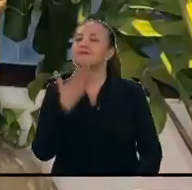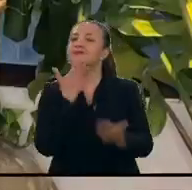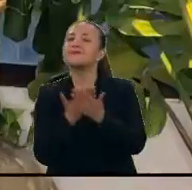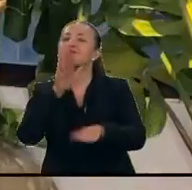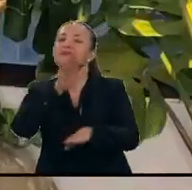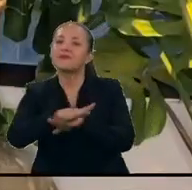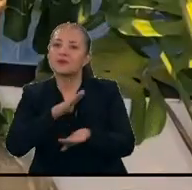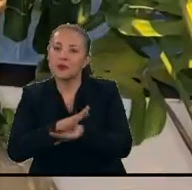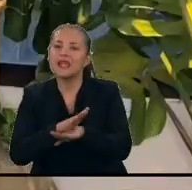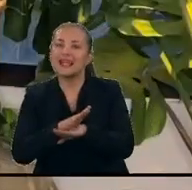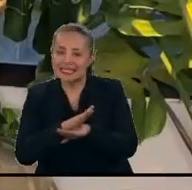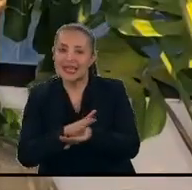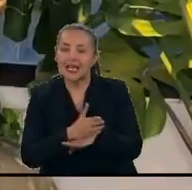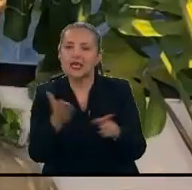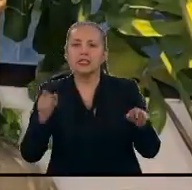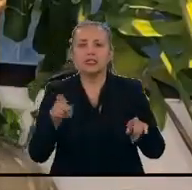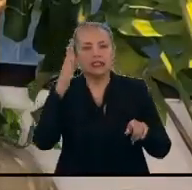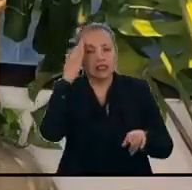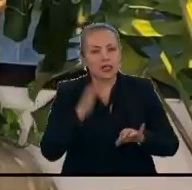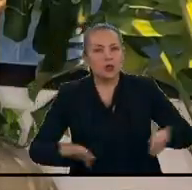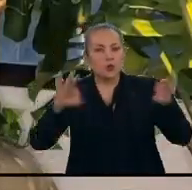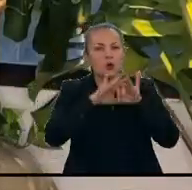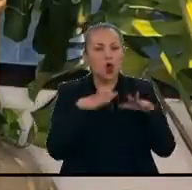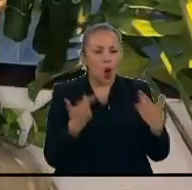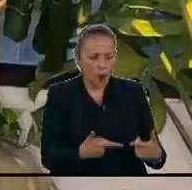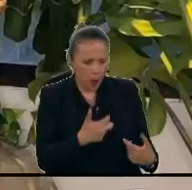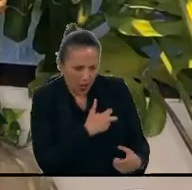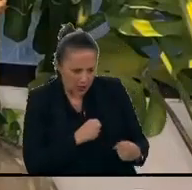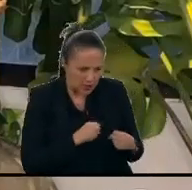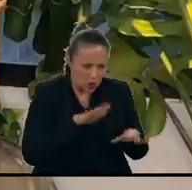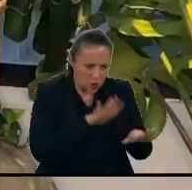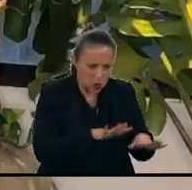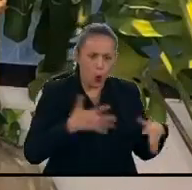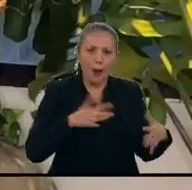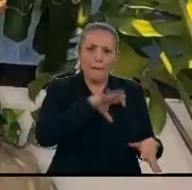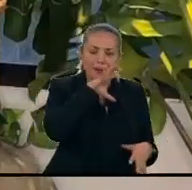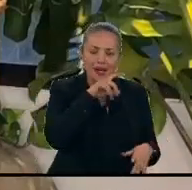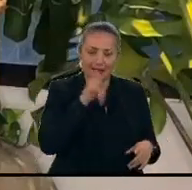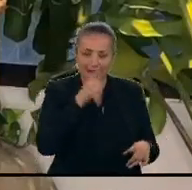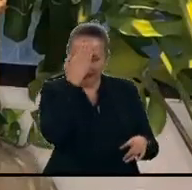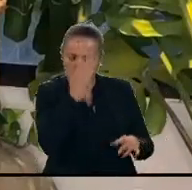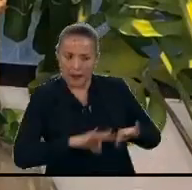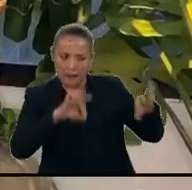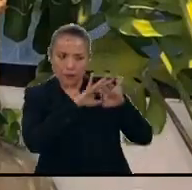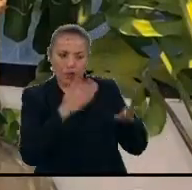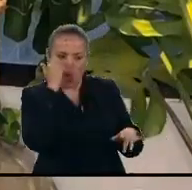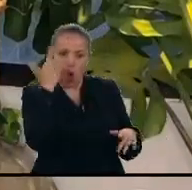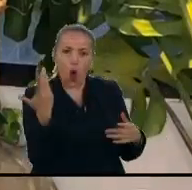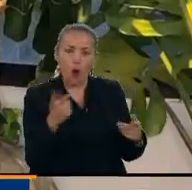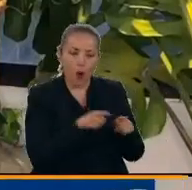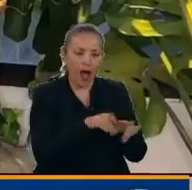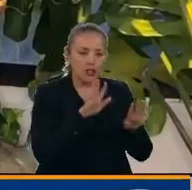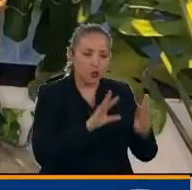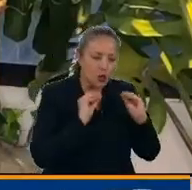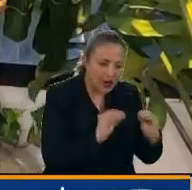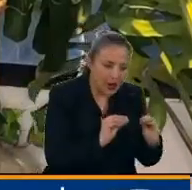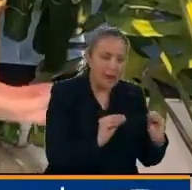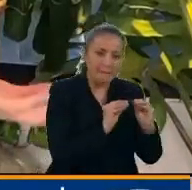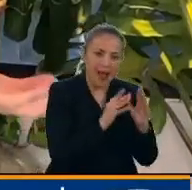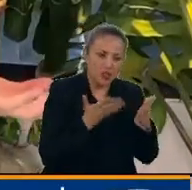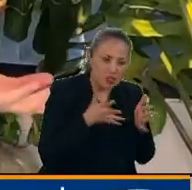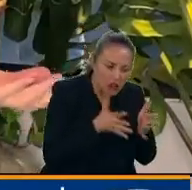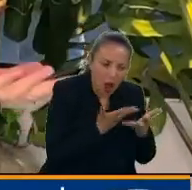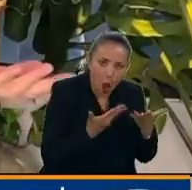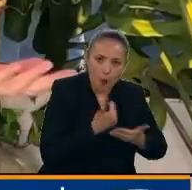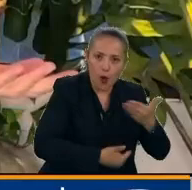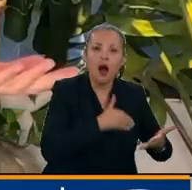buenas tardes. Entender el nivel de energía de nuestro perrito nos va a permitir canalizarla adecuadamente a través del entrenamiento y de la educación. Eso